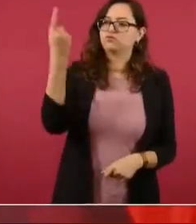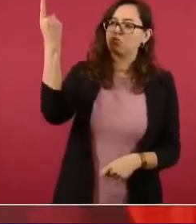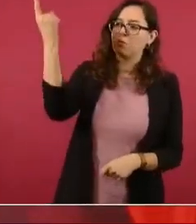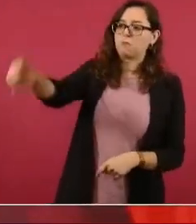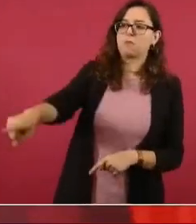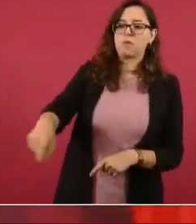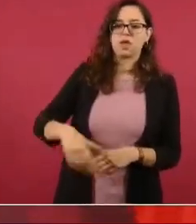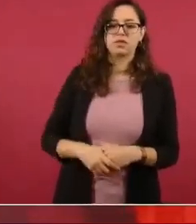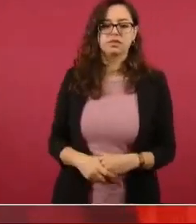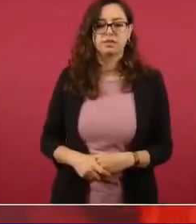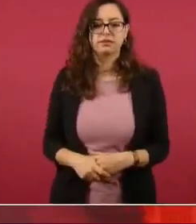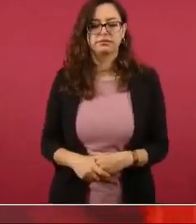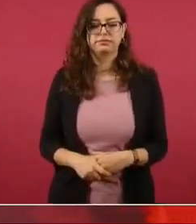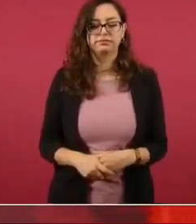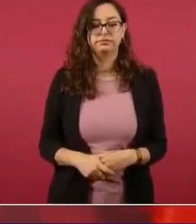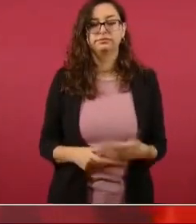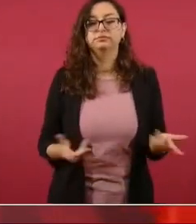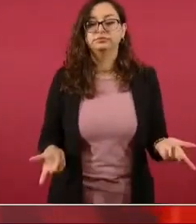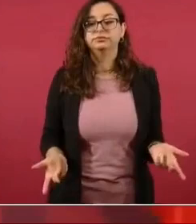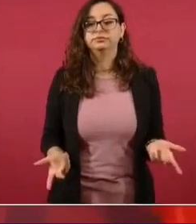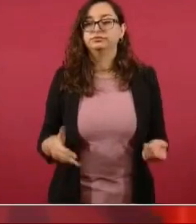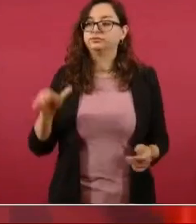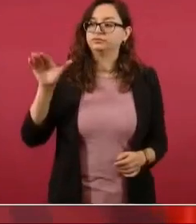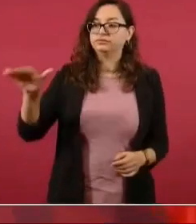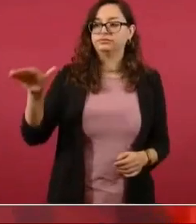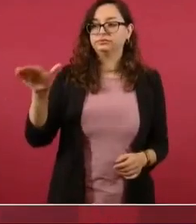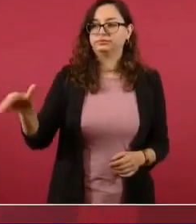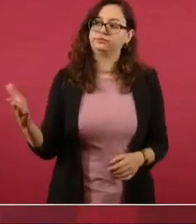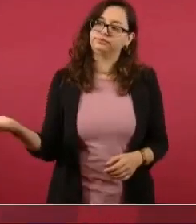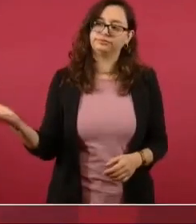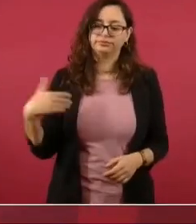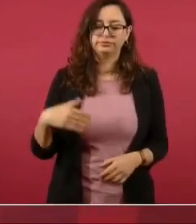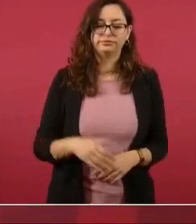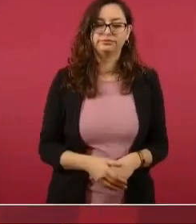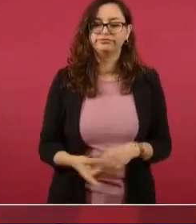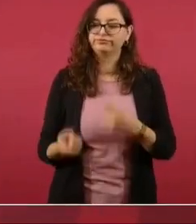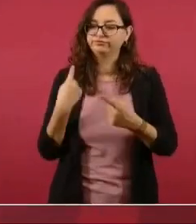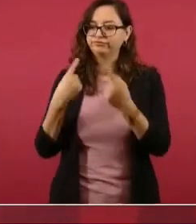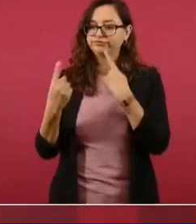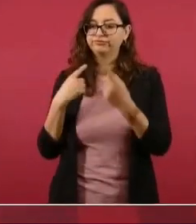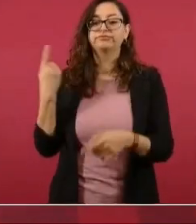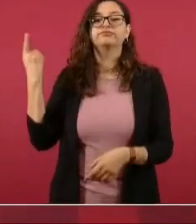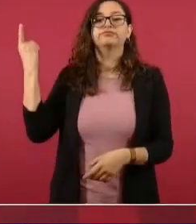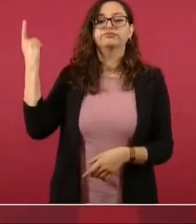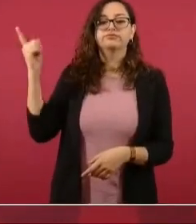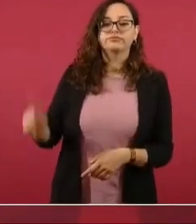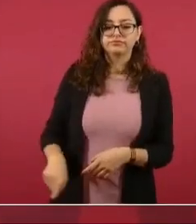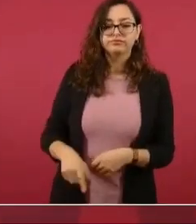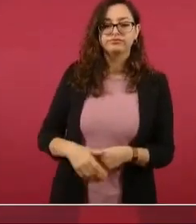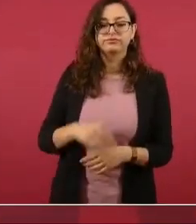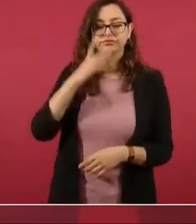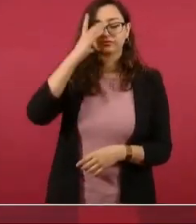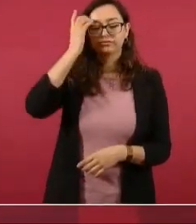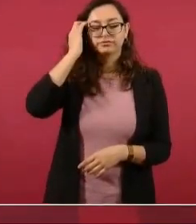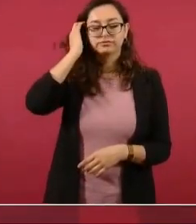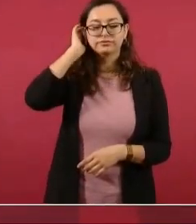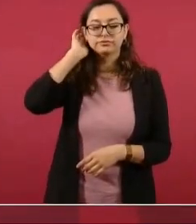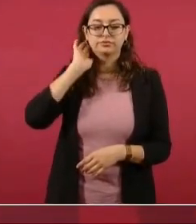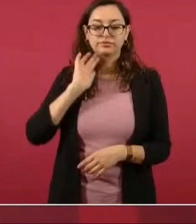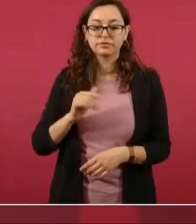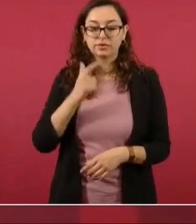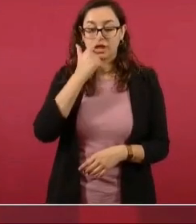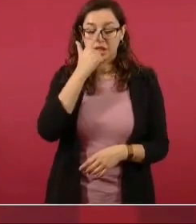a Los Pinos, y ahí le dieron la orden. Y no solo eso, todos los